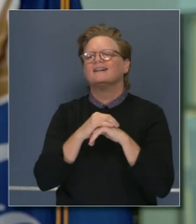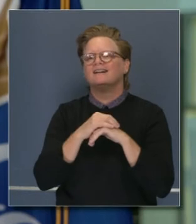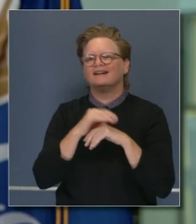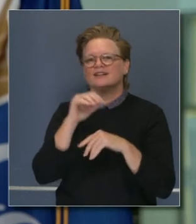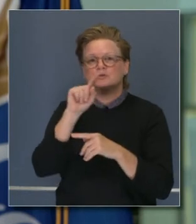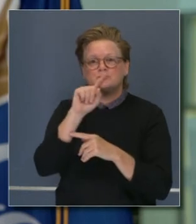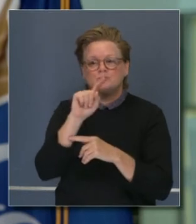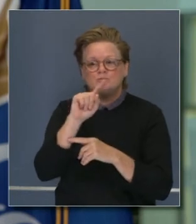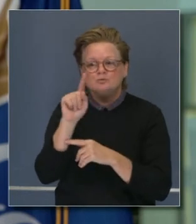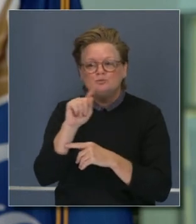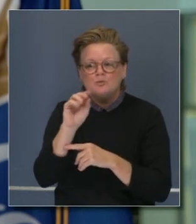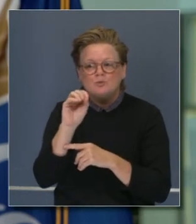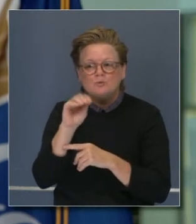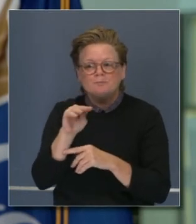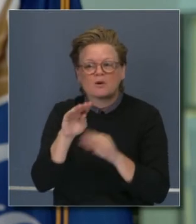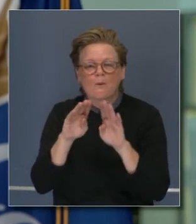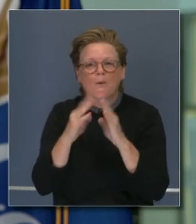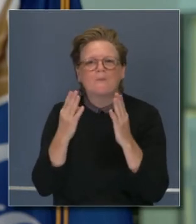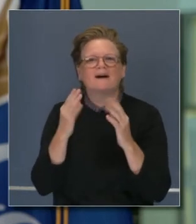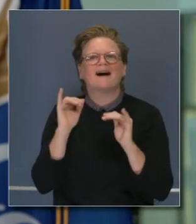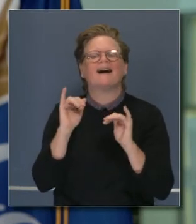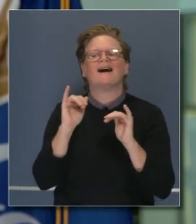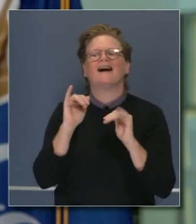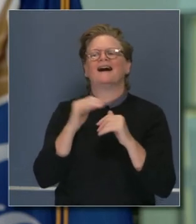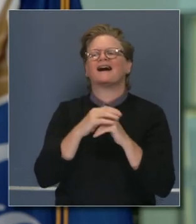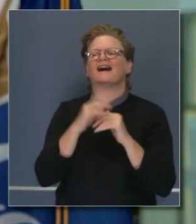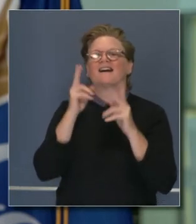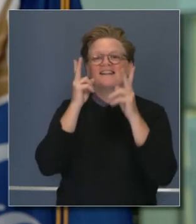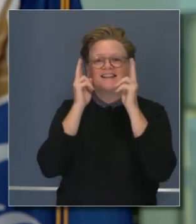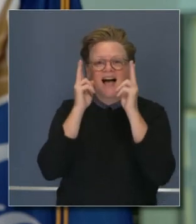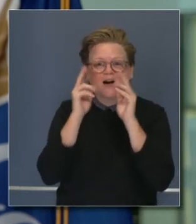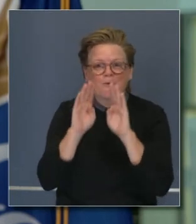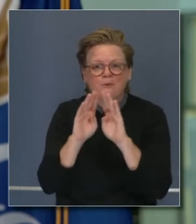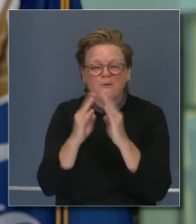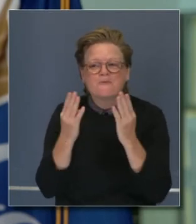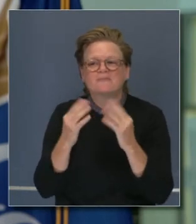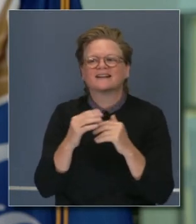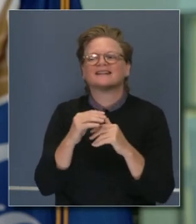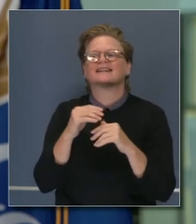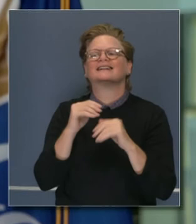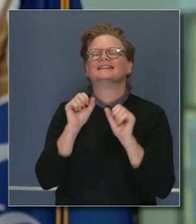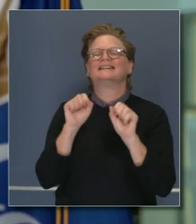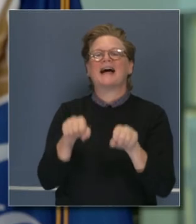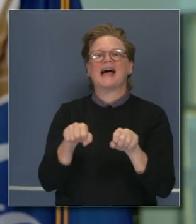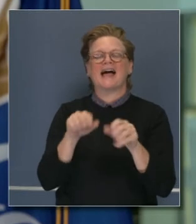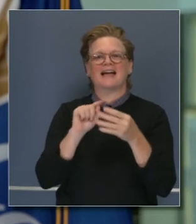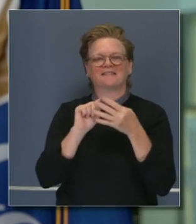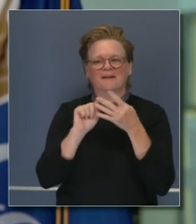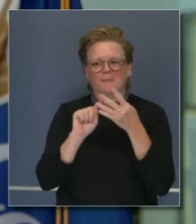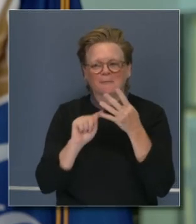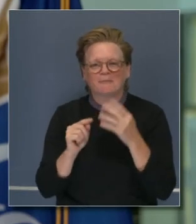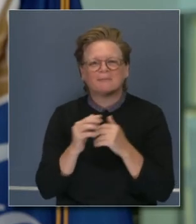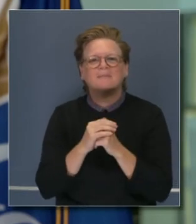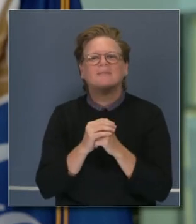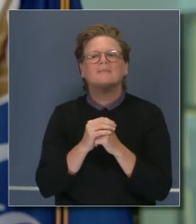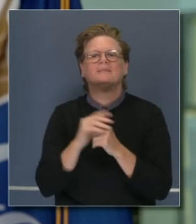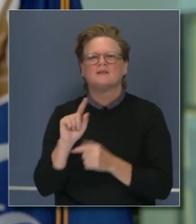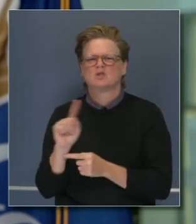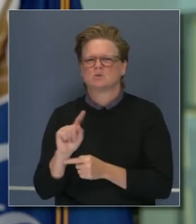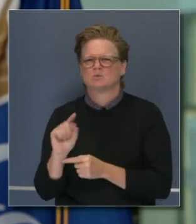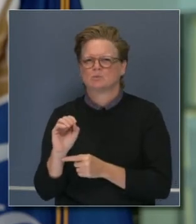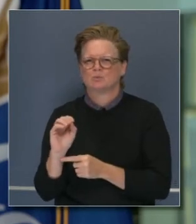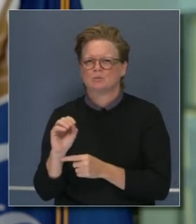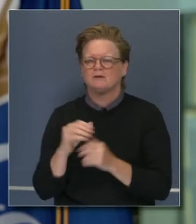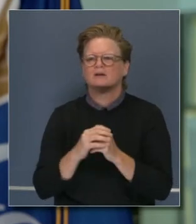una capacidad de 25, peluquerías, barberías con modificaciones, y algunas con